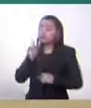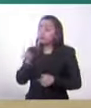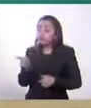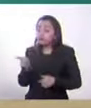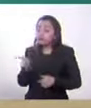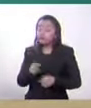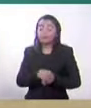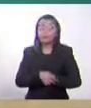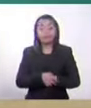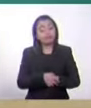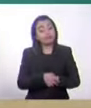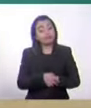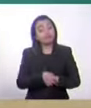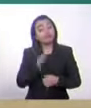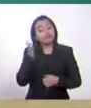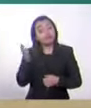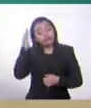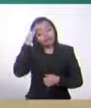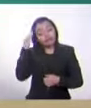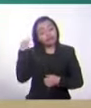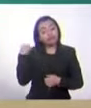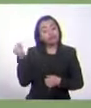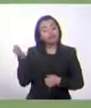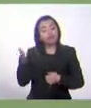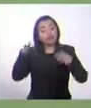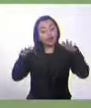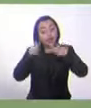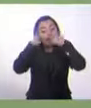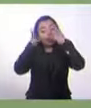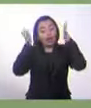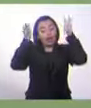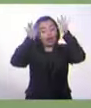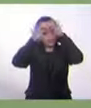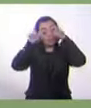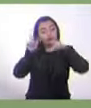Candelario, deja que Guille sea esta vez un arbolito.